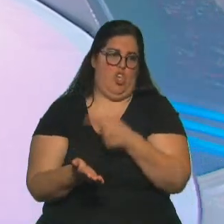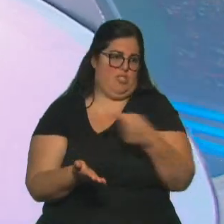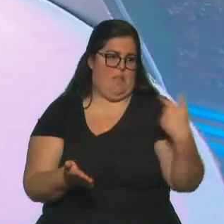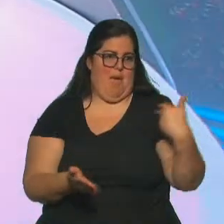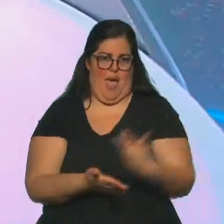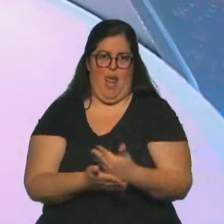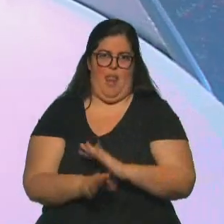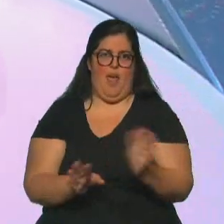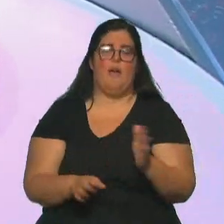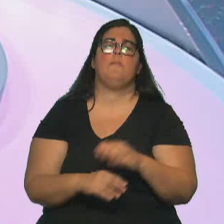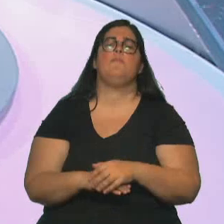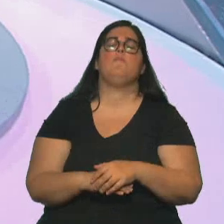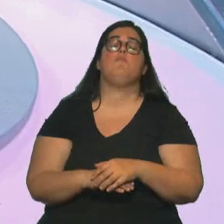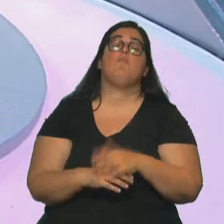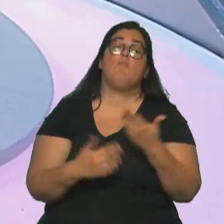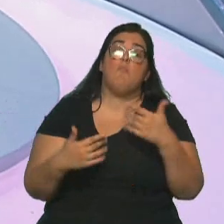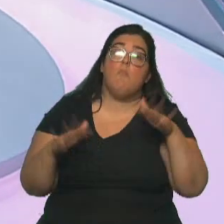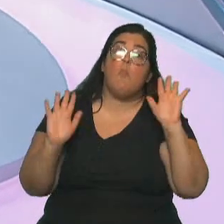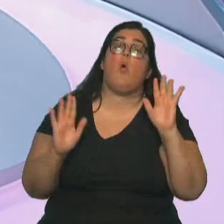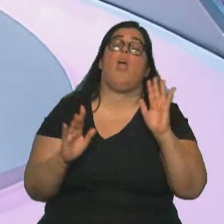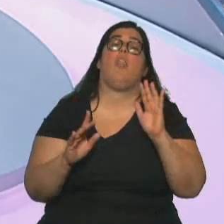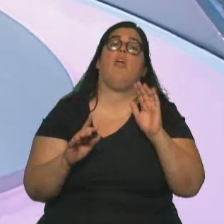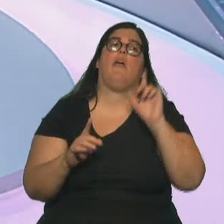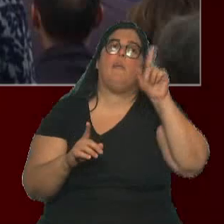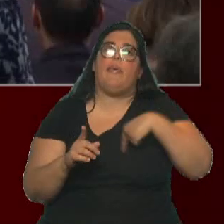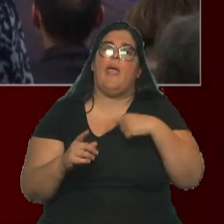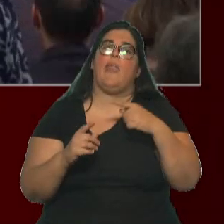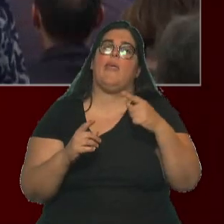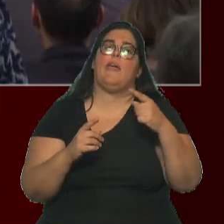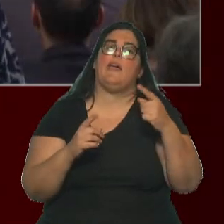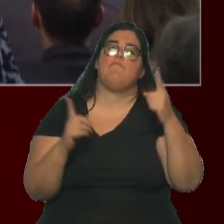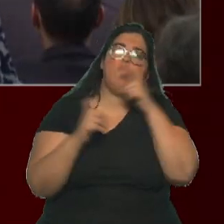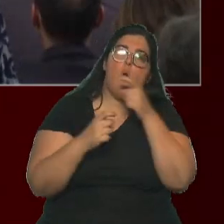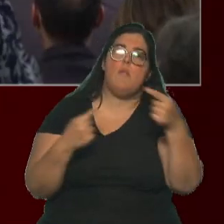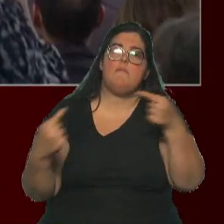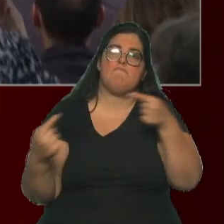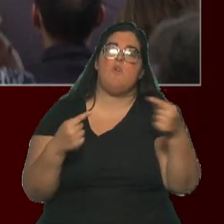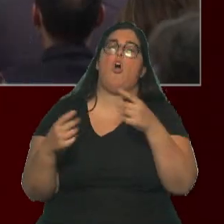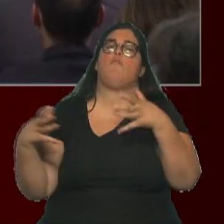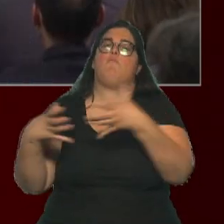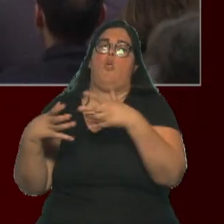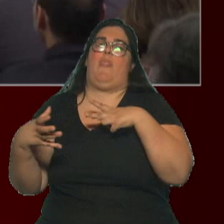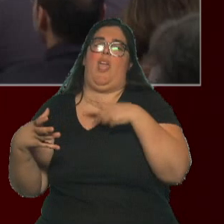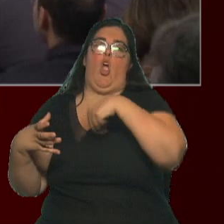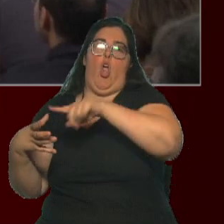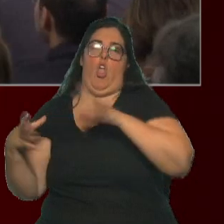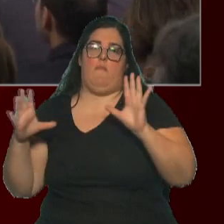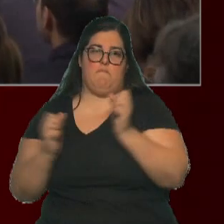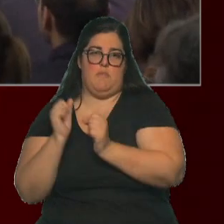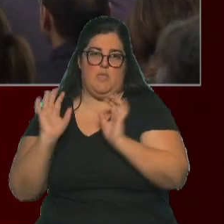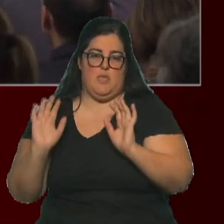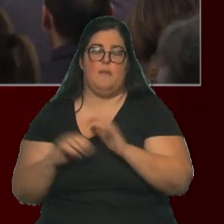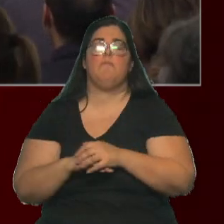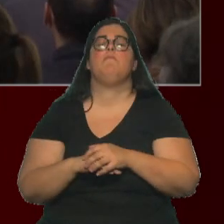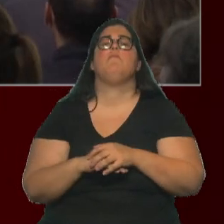esta semana y que puede llegar a traer algún roce con, decía, con el poder económico. Después, también las políticas que tienen